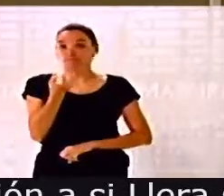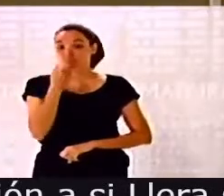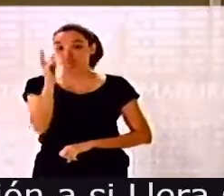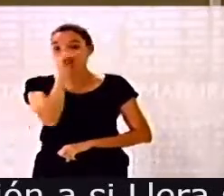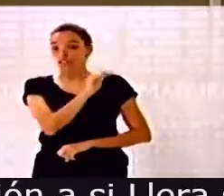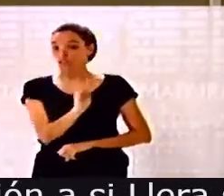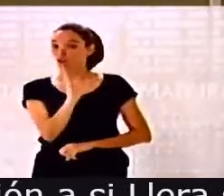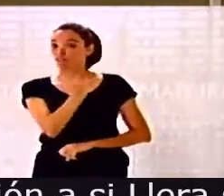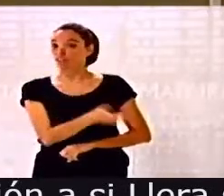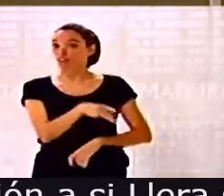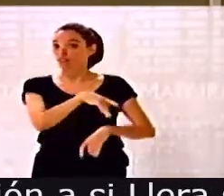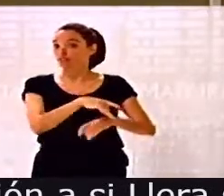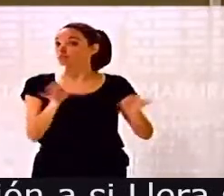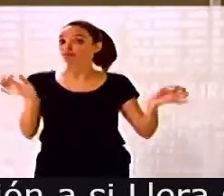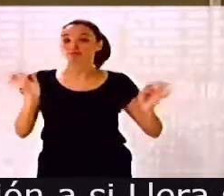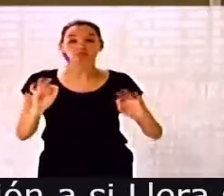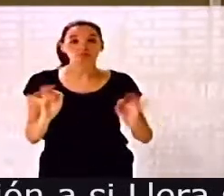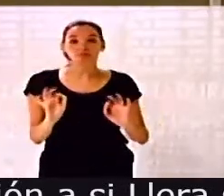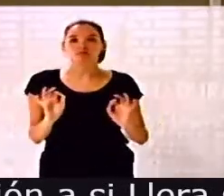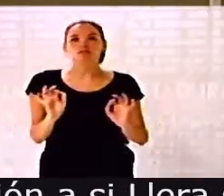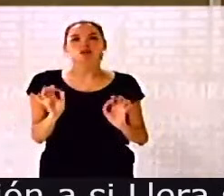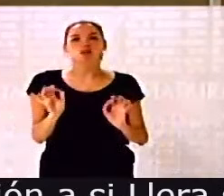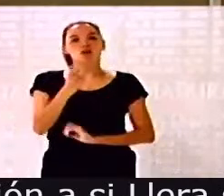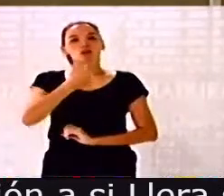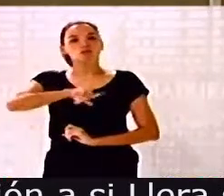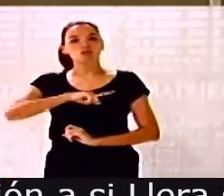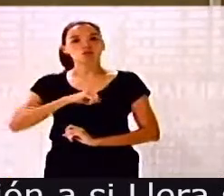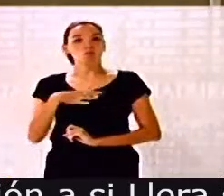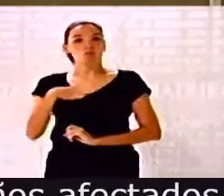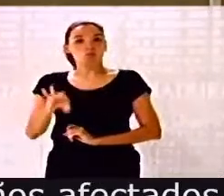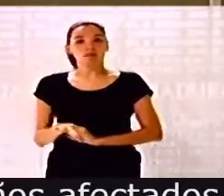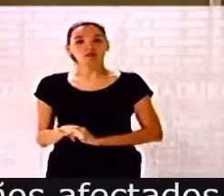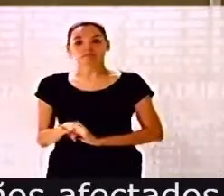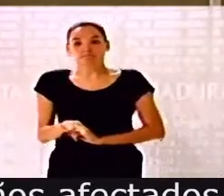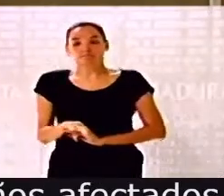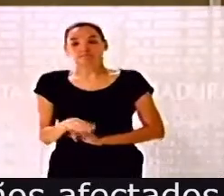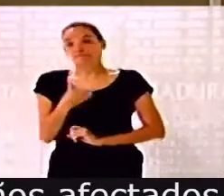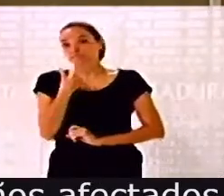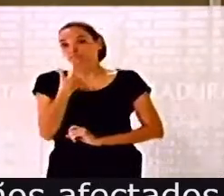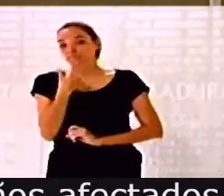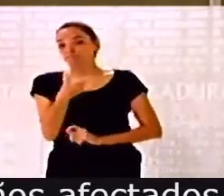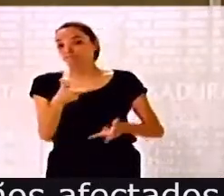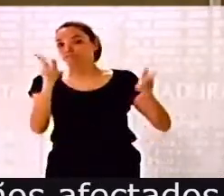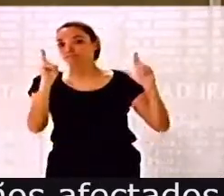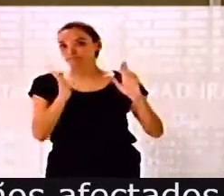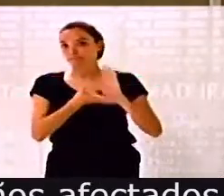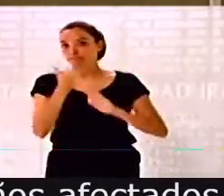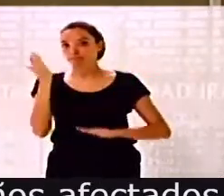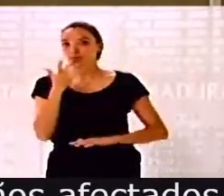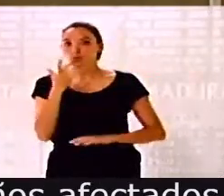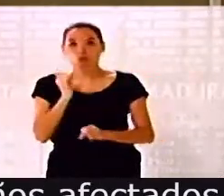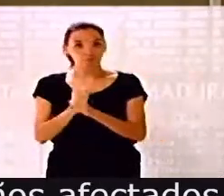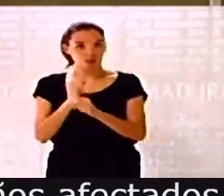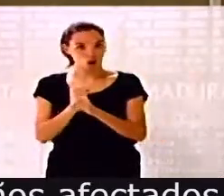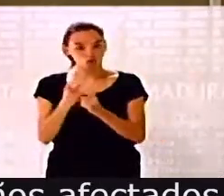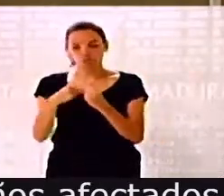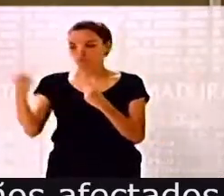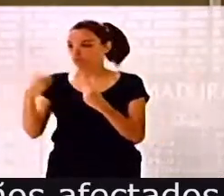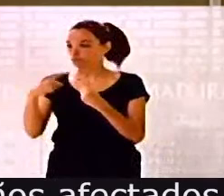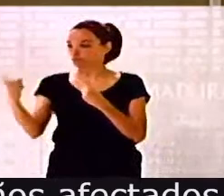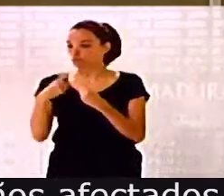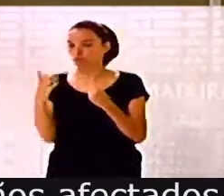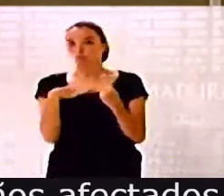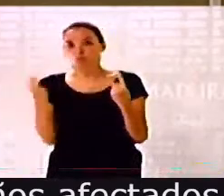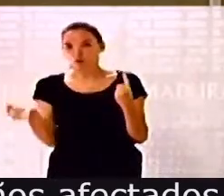niños afectados, no tenemos por qué conculcarle, si estamos permitiendo las salidas por los trabajos, no tenemos por